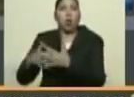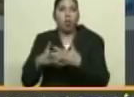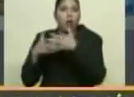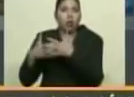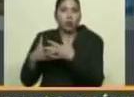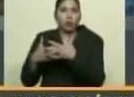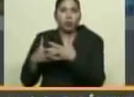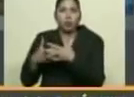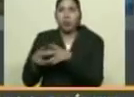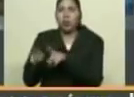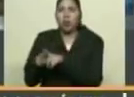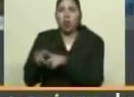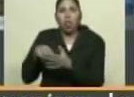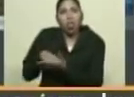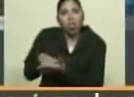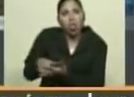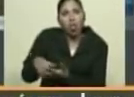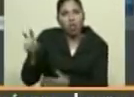instancias.